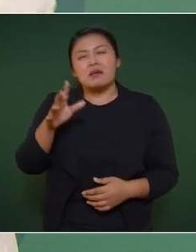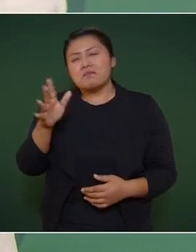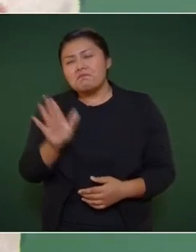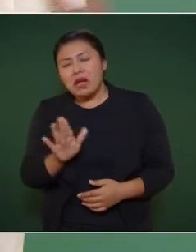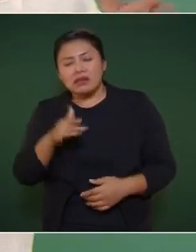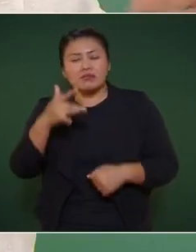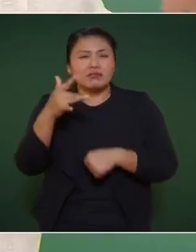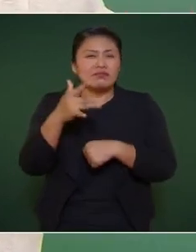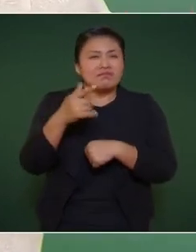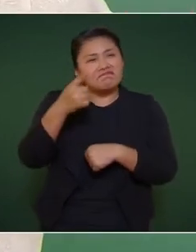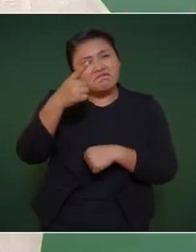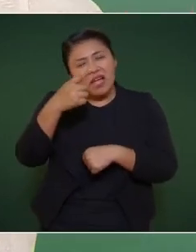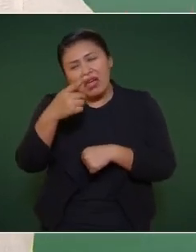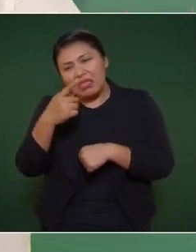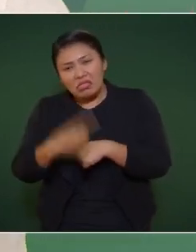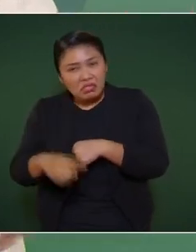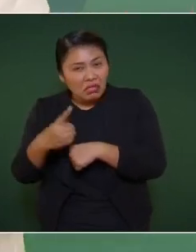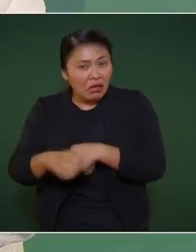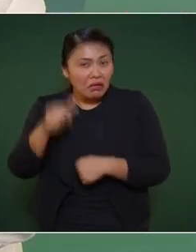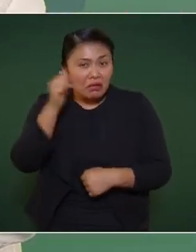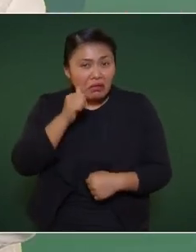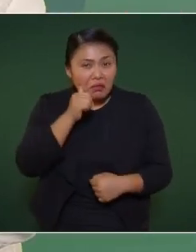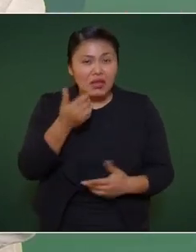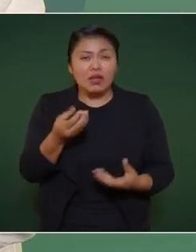y daba pie a la corrupción,